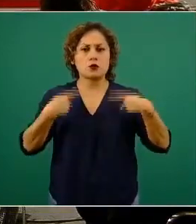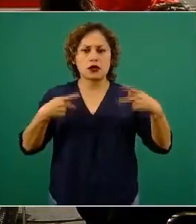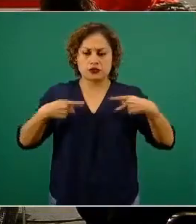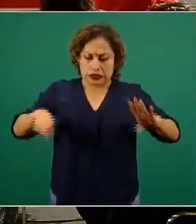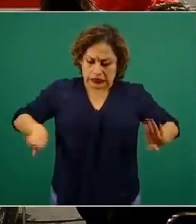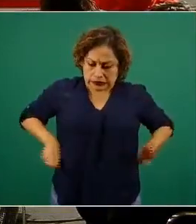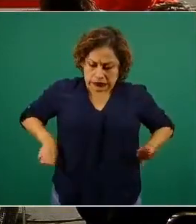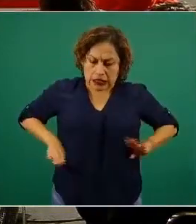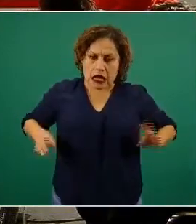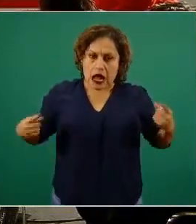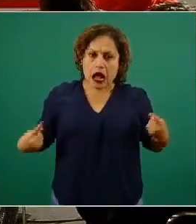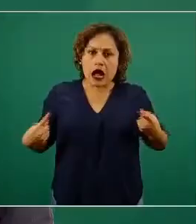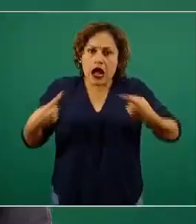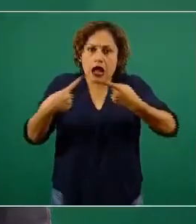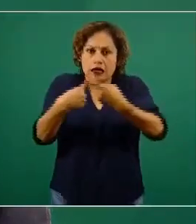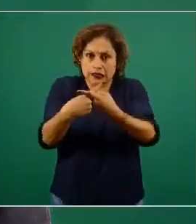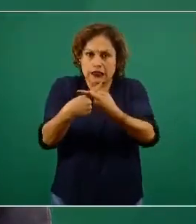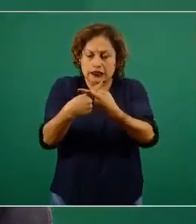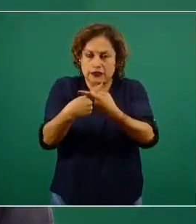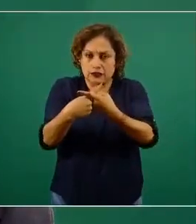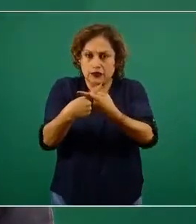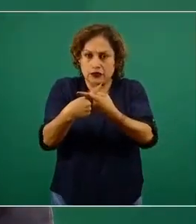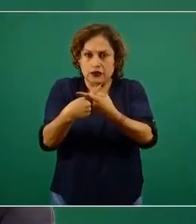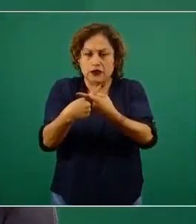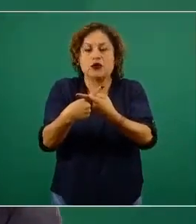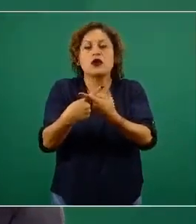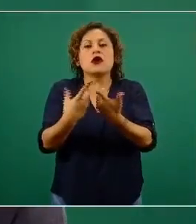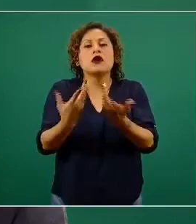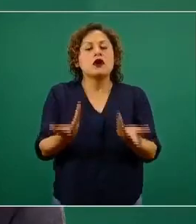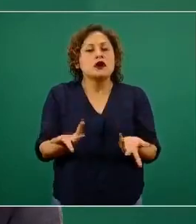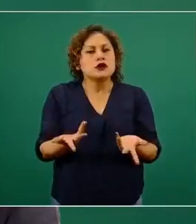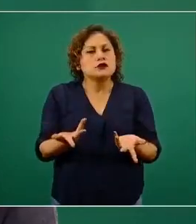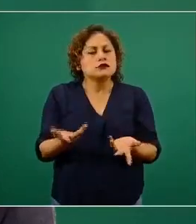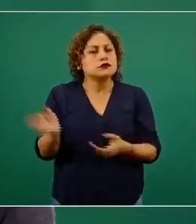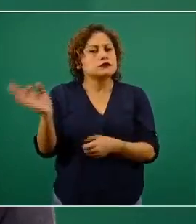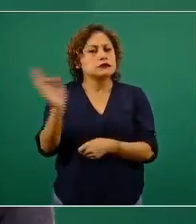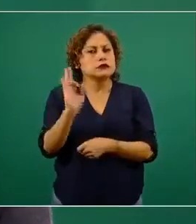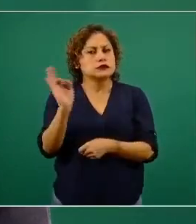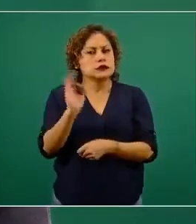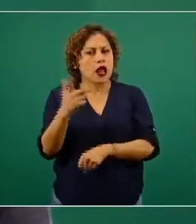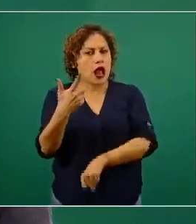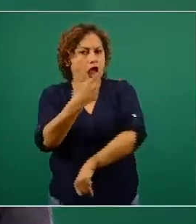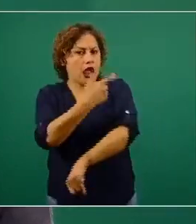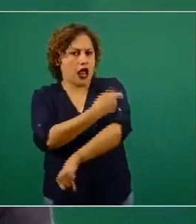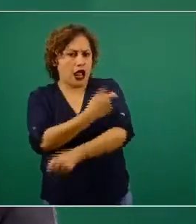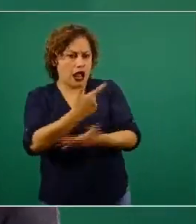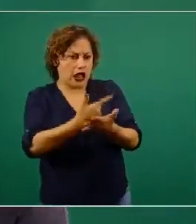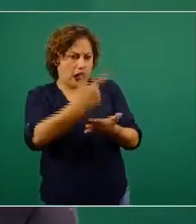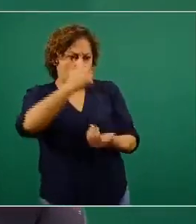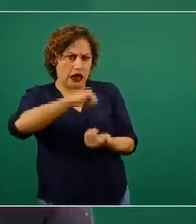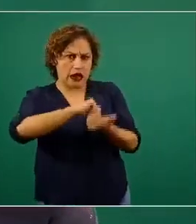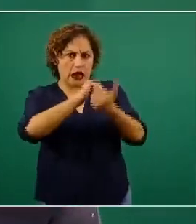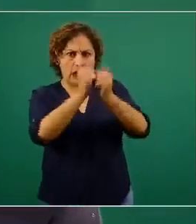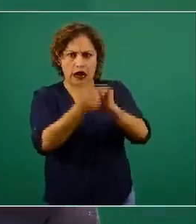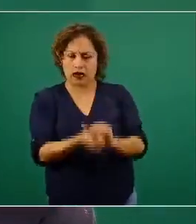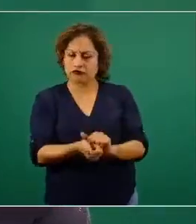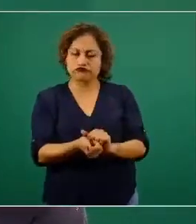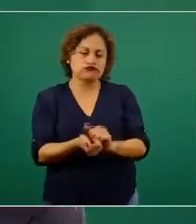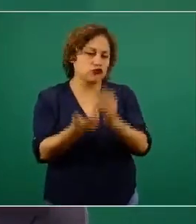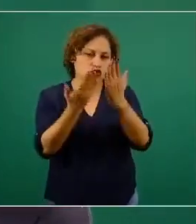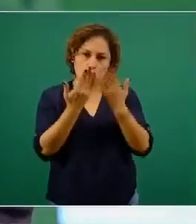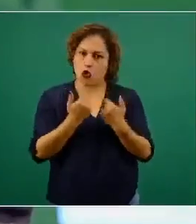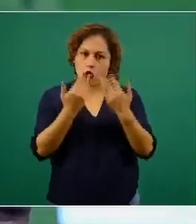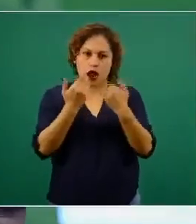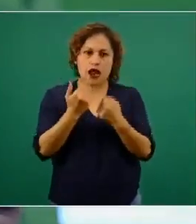no existe un porcentaje grande de reacciones adversas graves. Hasta ahorita han sido casos